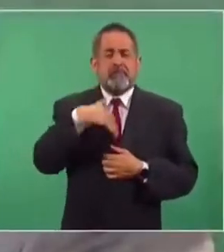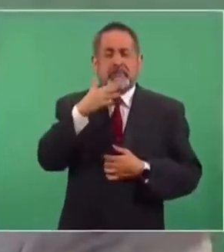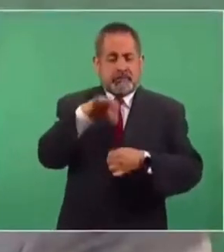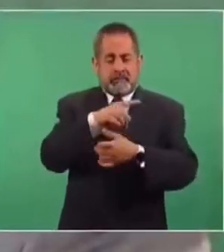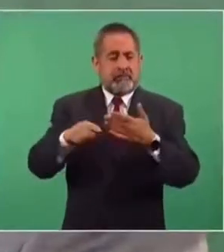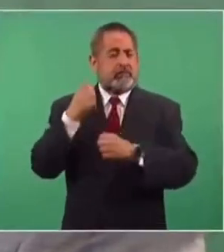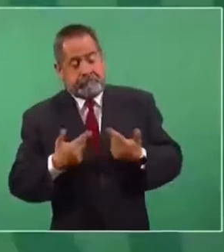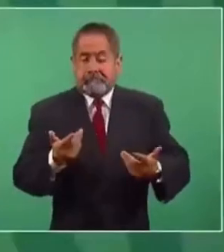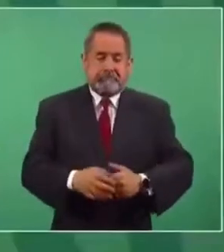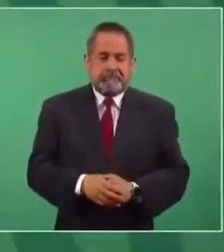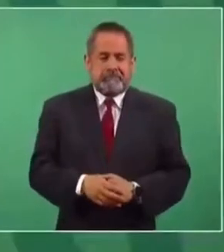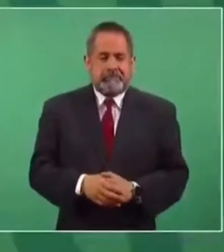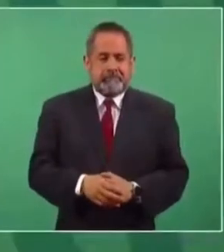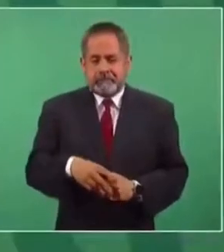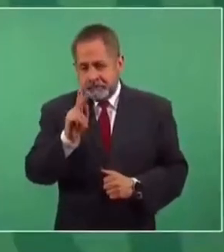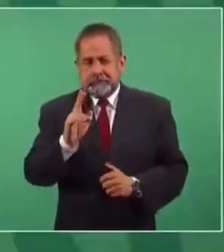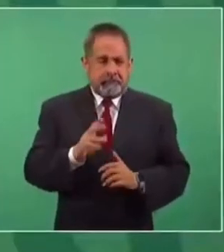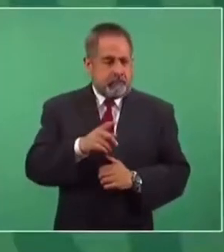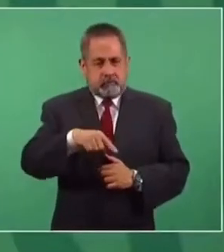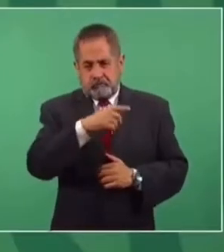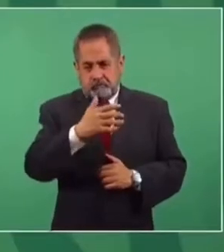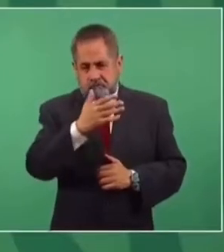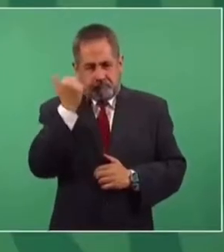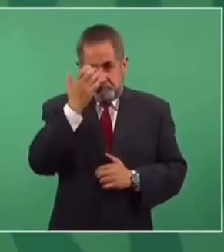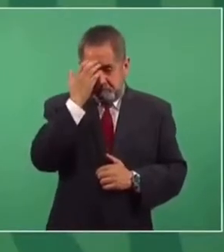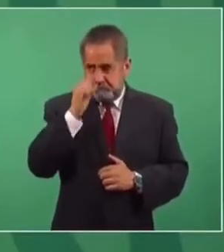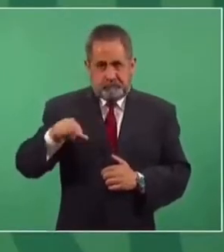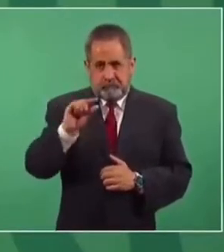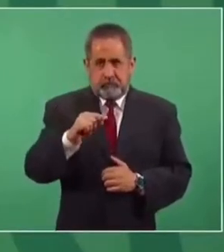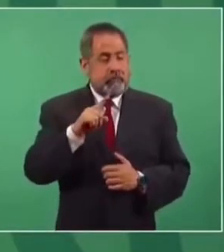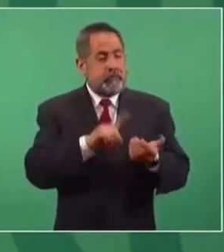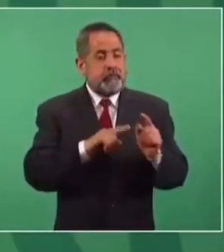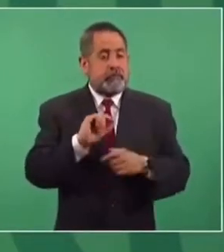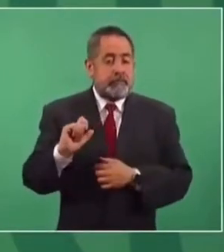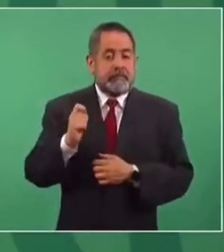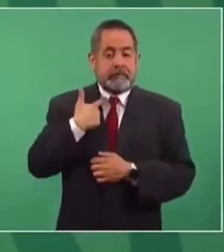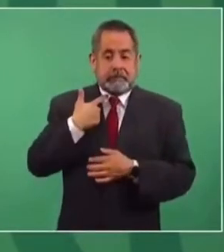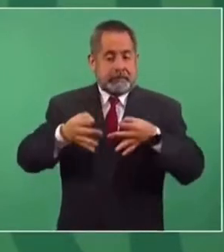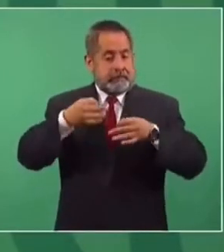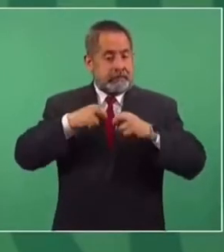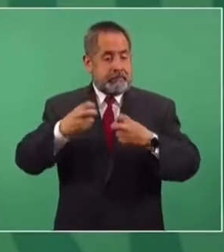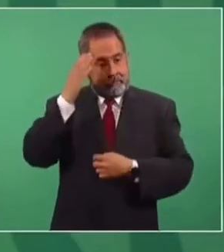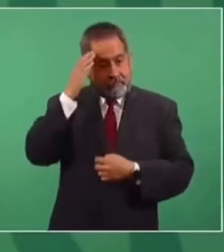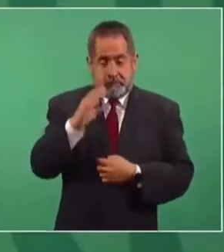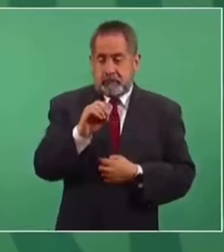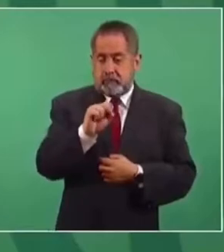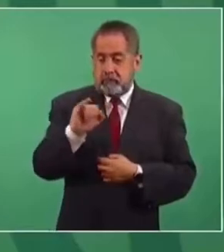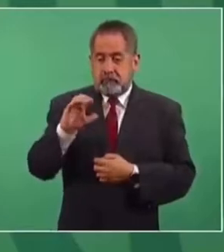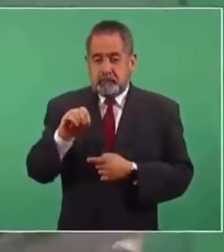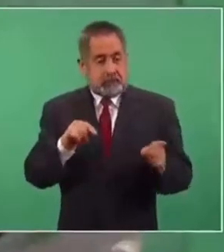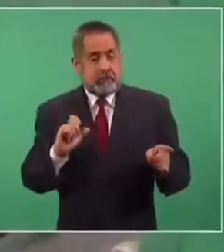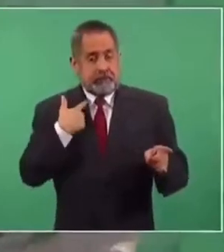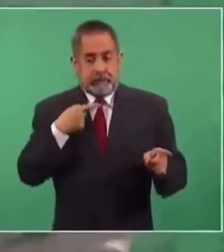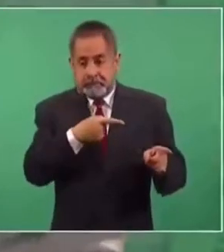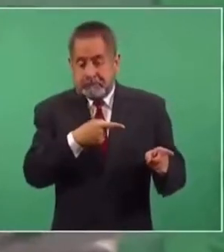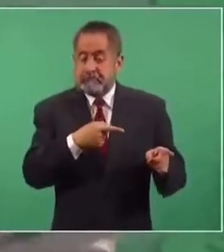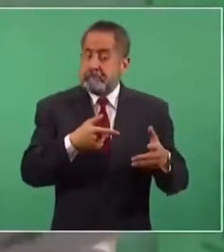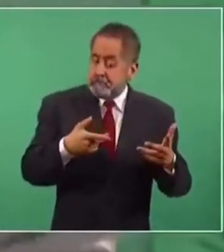del 2006. Lo que se conoce menos es lo del exministro Cosío. Entonces, por eso